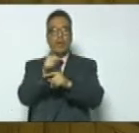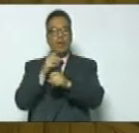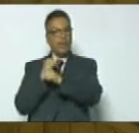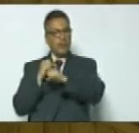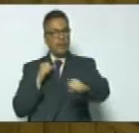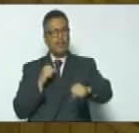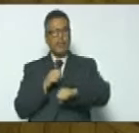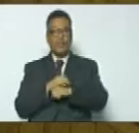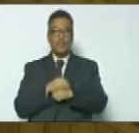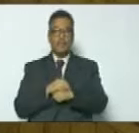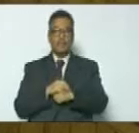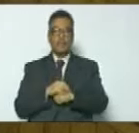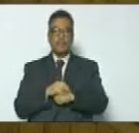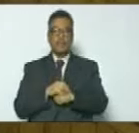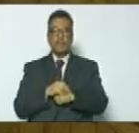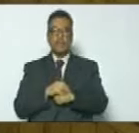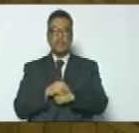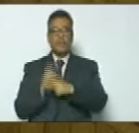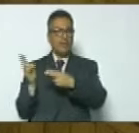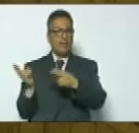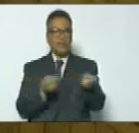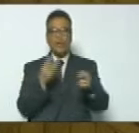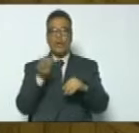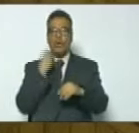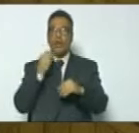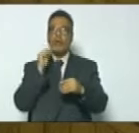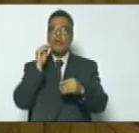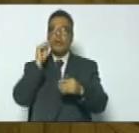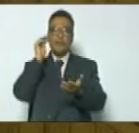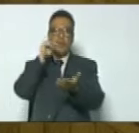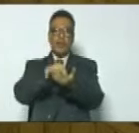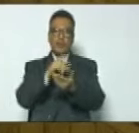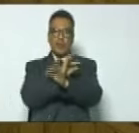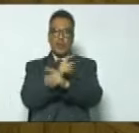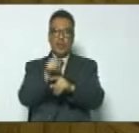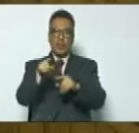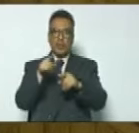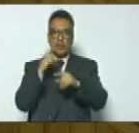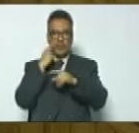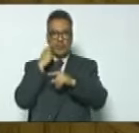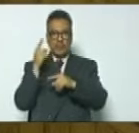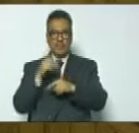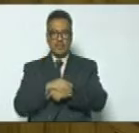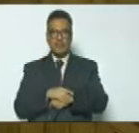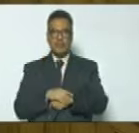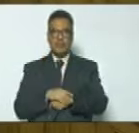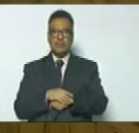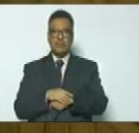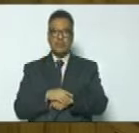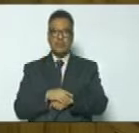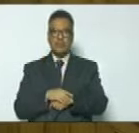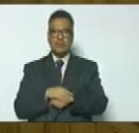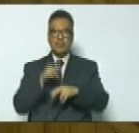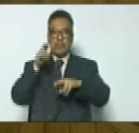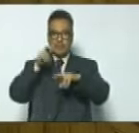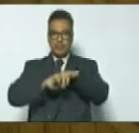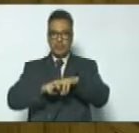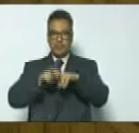béisbol. Y me invitan los muchachos allá en Maracay, vamos a ver un juego, y me fui al estadio. Y yo llego y me siento